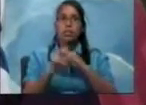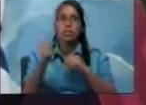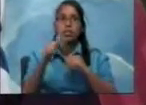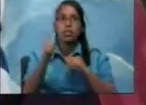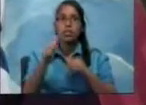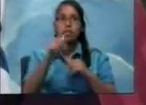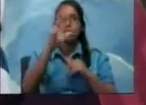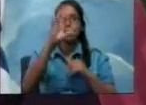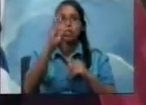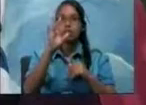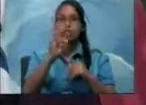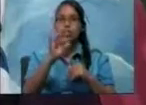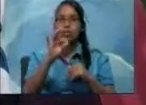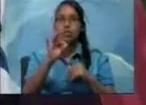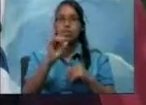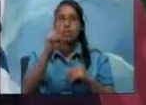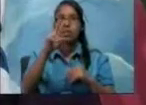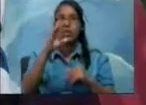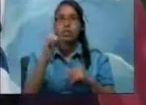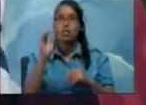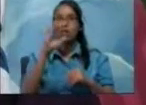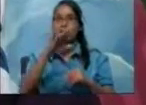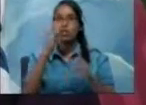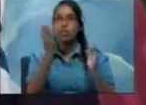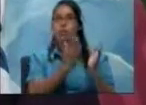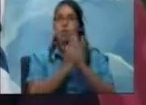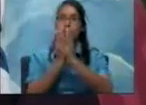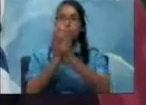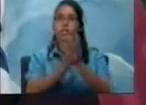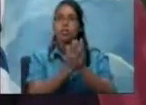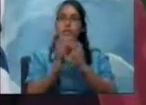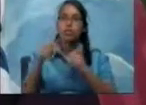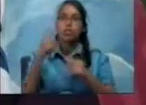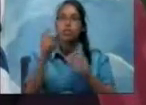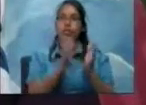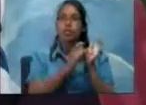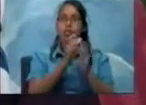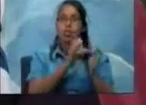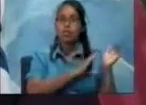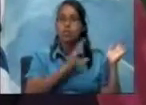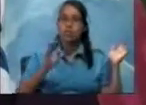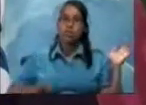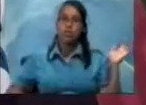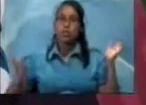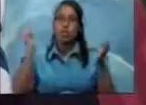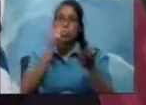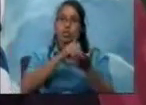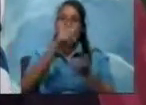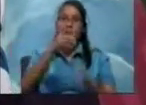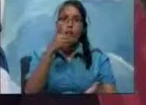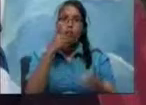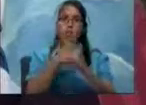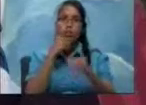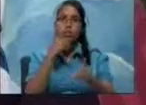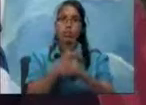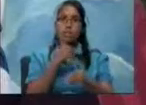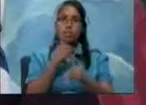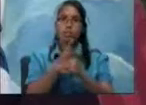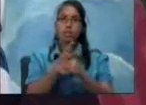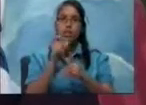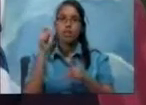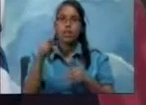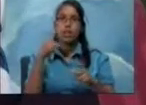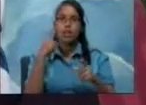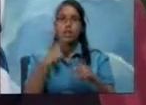20 estamos estudiando cuando Jesús se le apareció a los discípulos aquí el